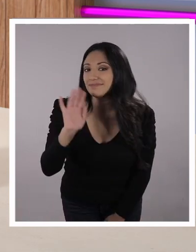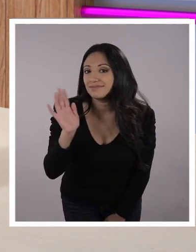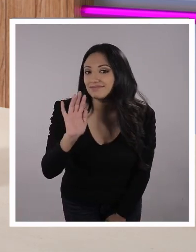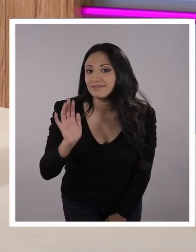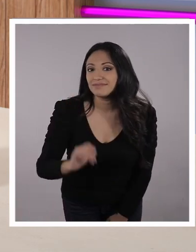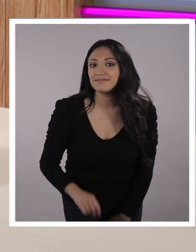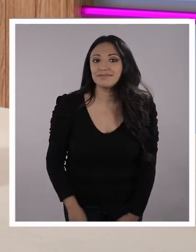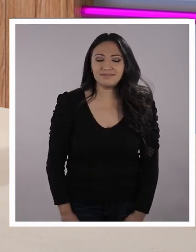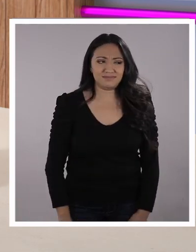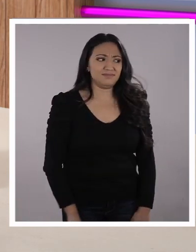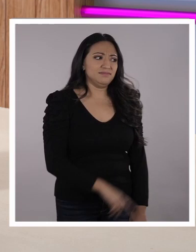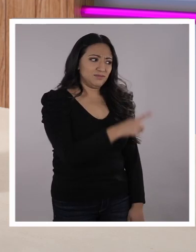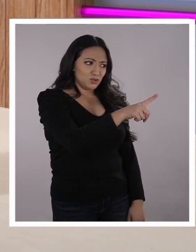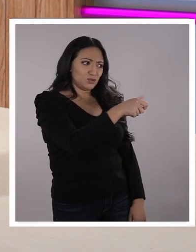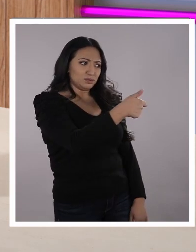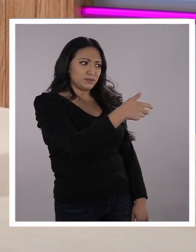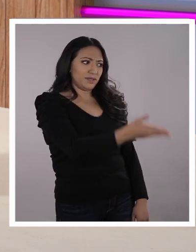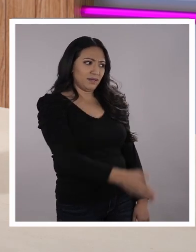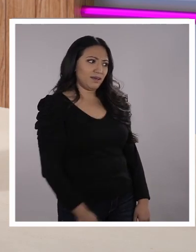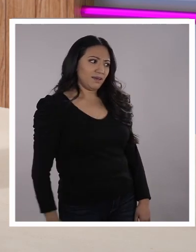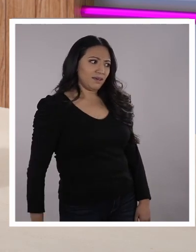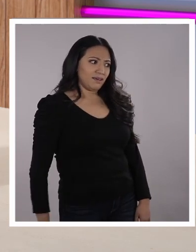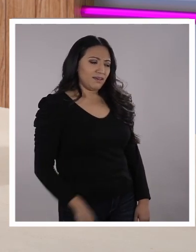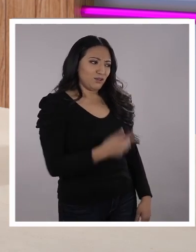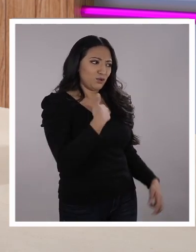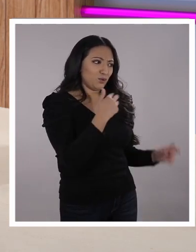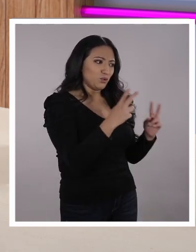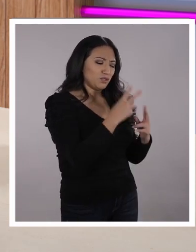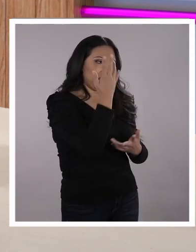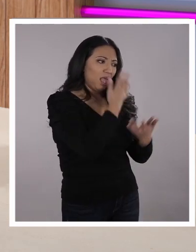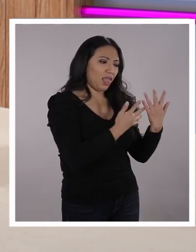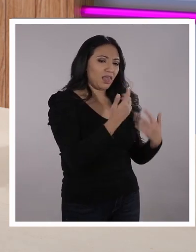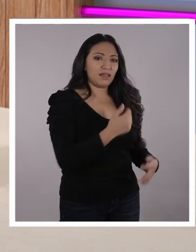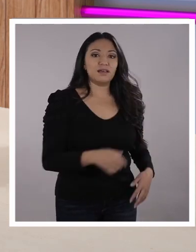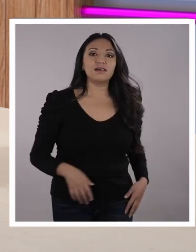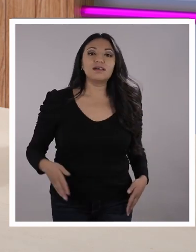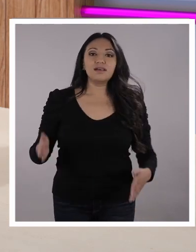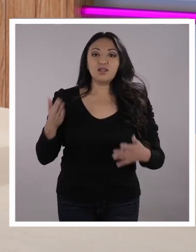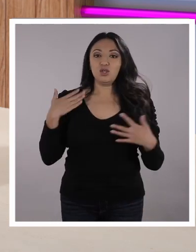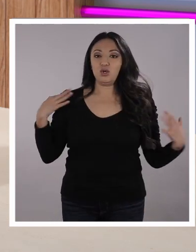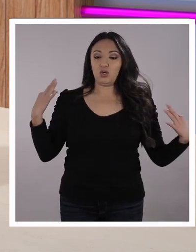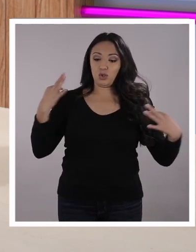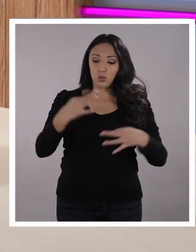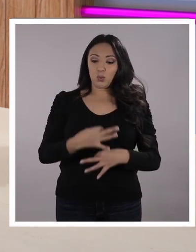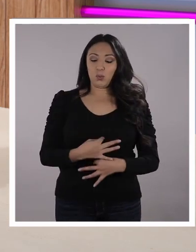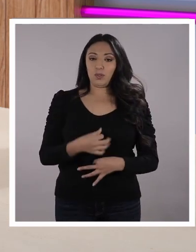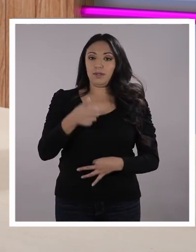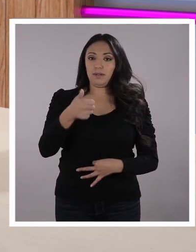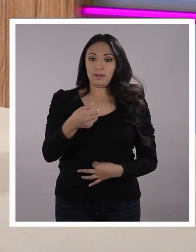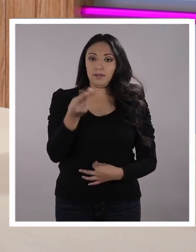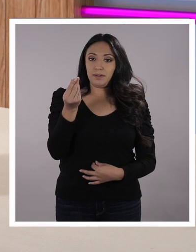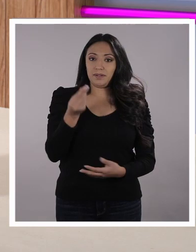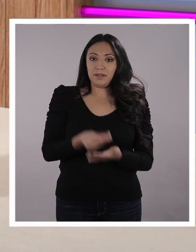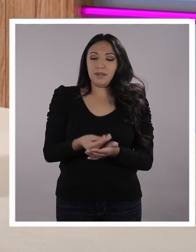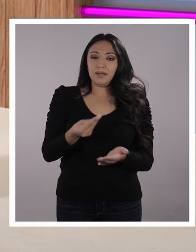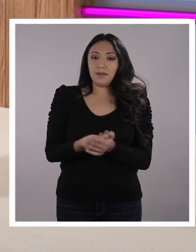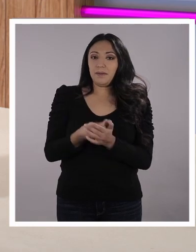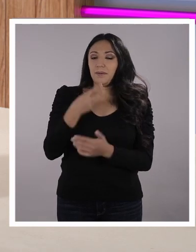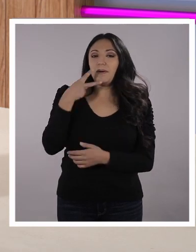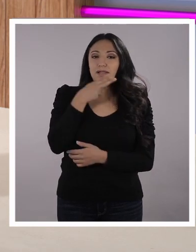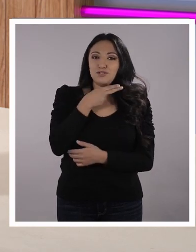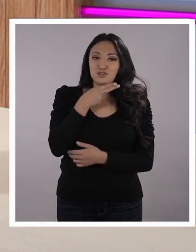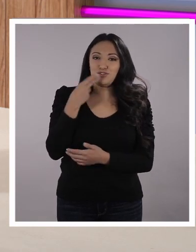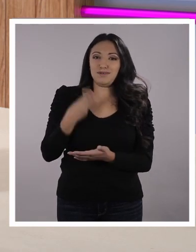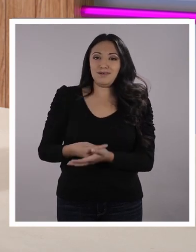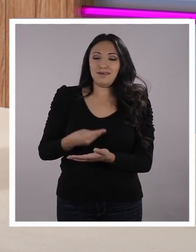Hola, chicos y chicas. Esa sí es la profe Gaby que yo conozco. Soy yo. Tengo una linda gabardina. Tengo aquí unos billetes